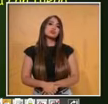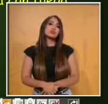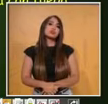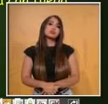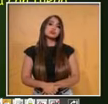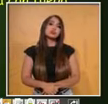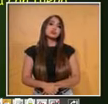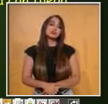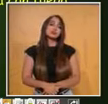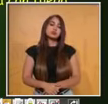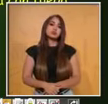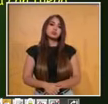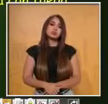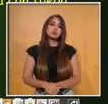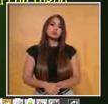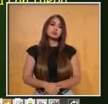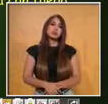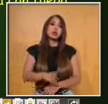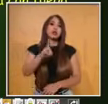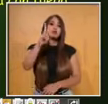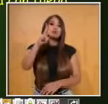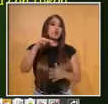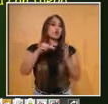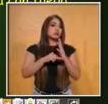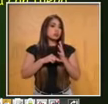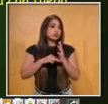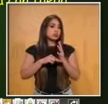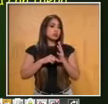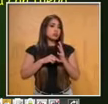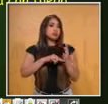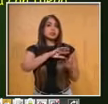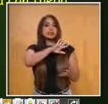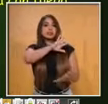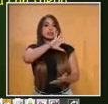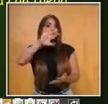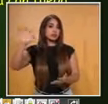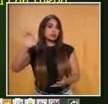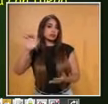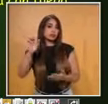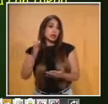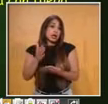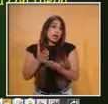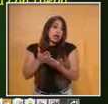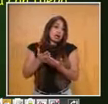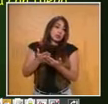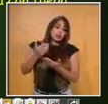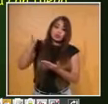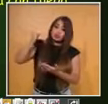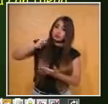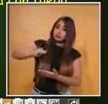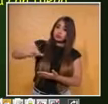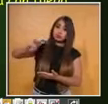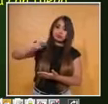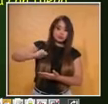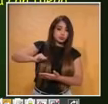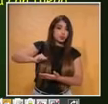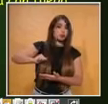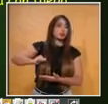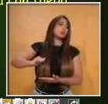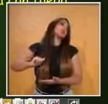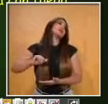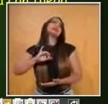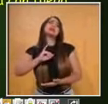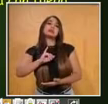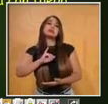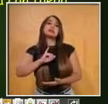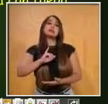Aproximadamente en el 2500 a.C., utilizando el fuego, el ser humano comenzó a